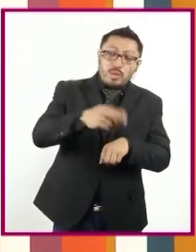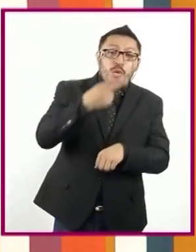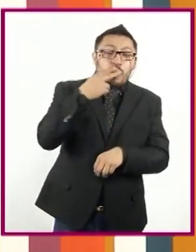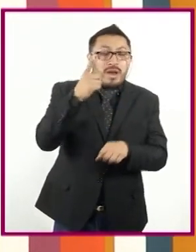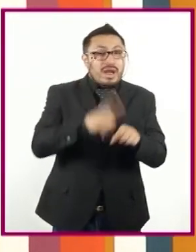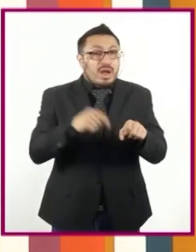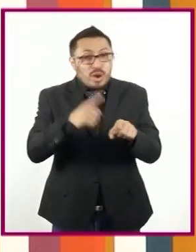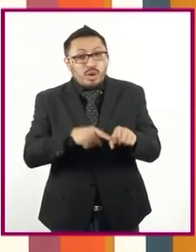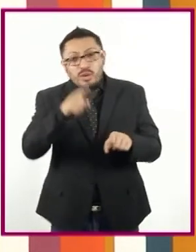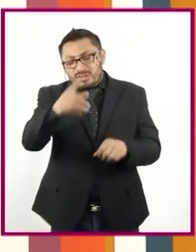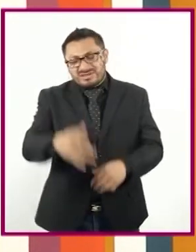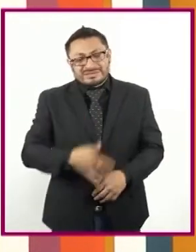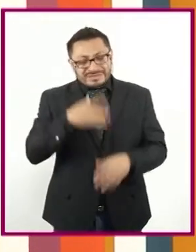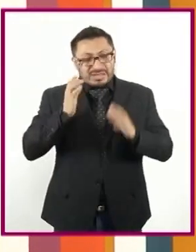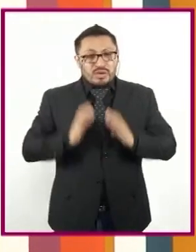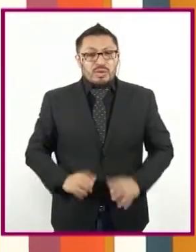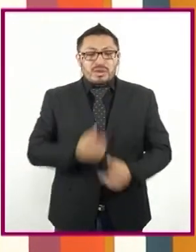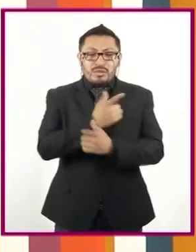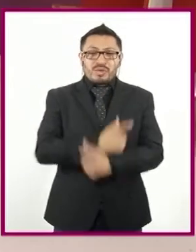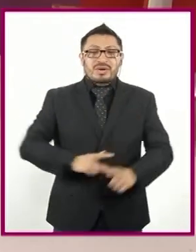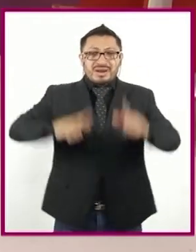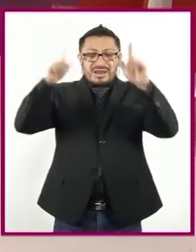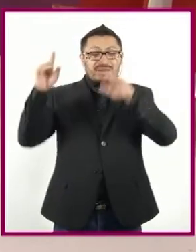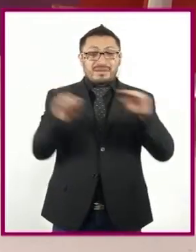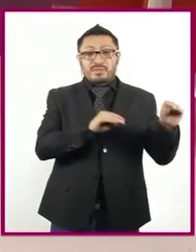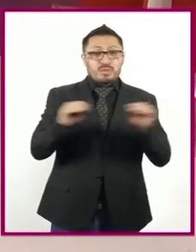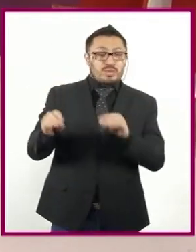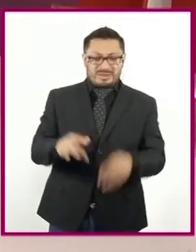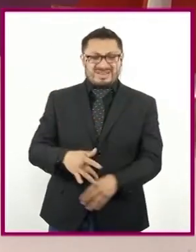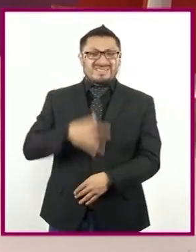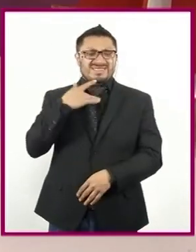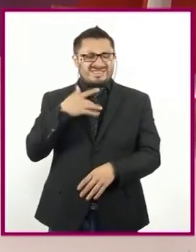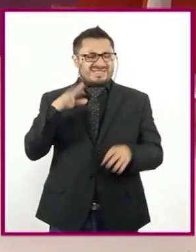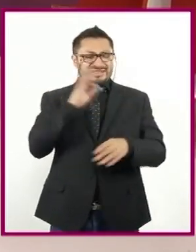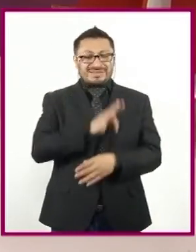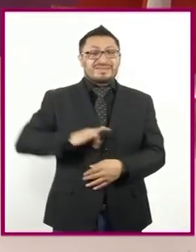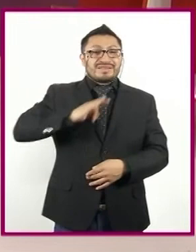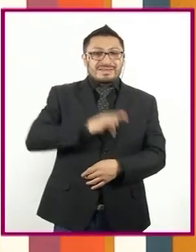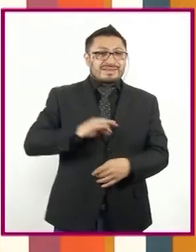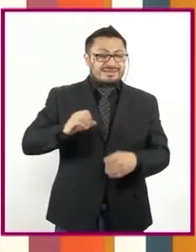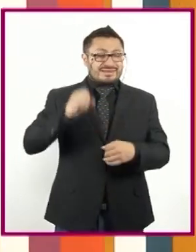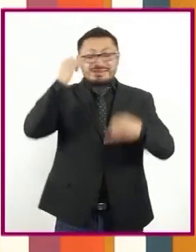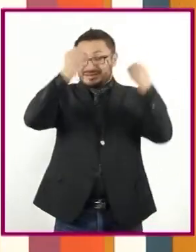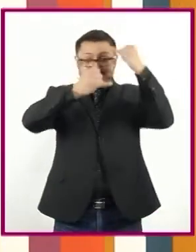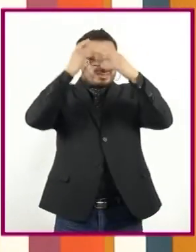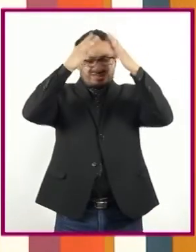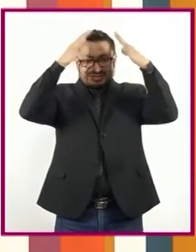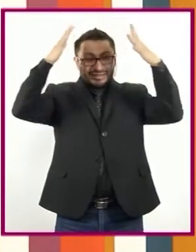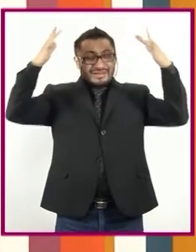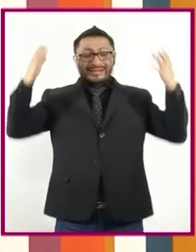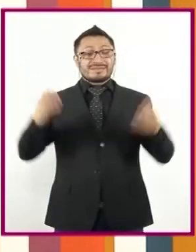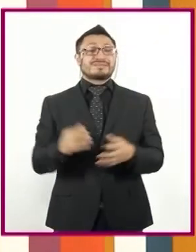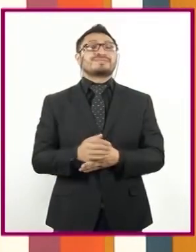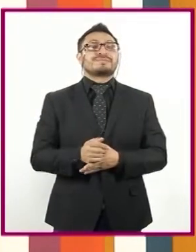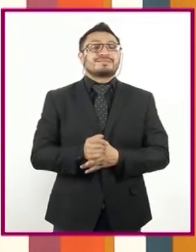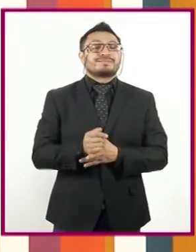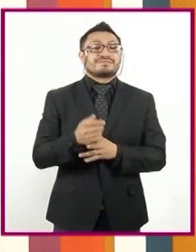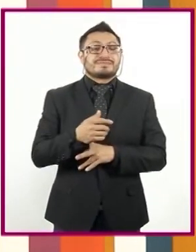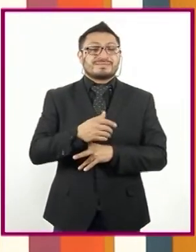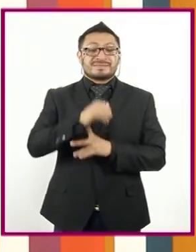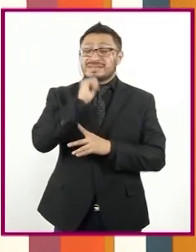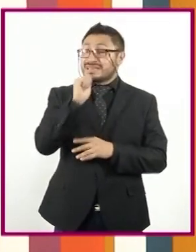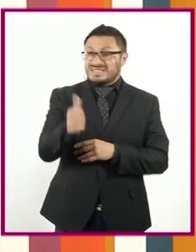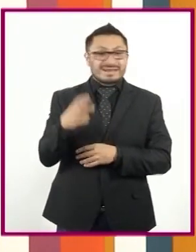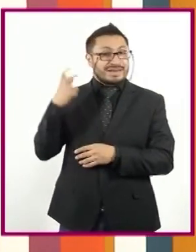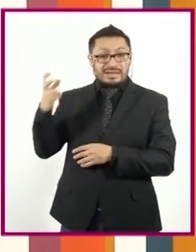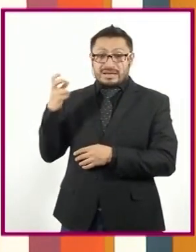el cuerpo empieza a florecer, empieza a moverse y empieza a ir, al menos con la imaginación, hacia estos lugares. Nada de